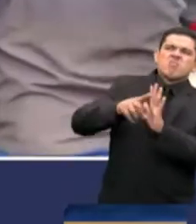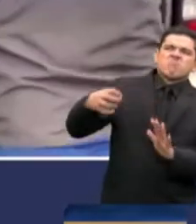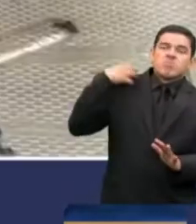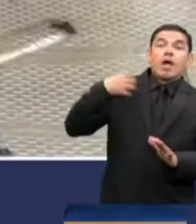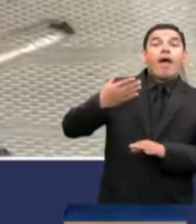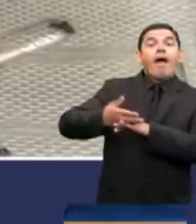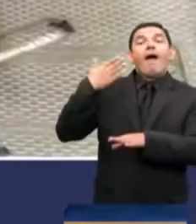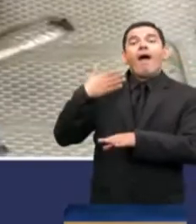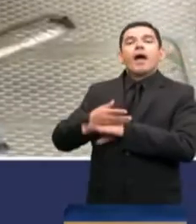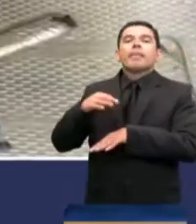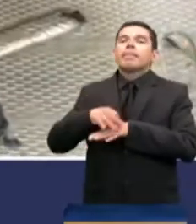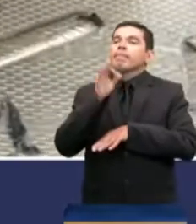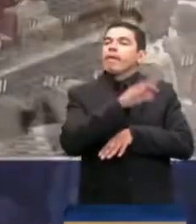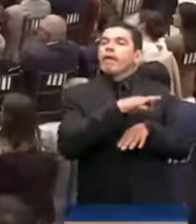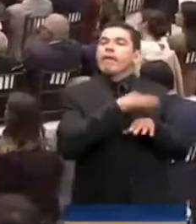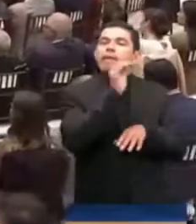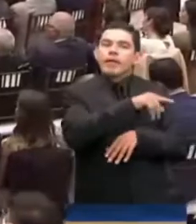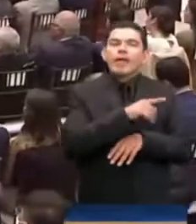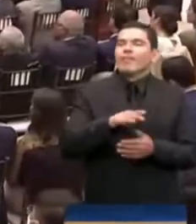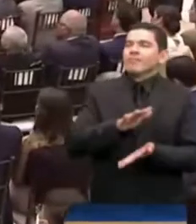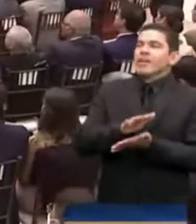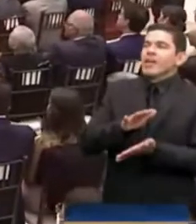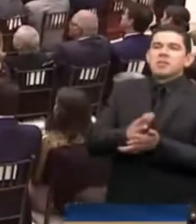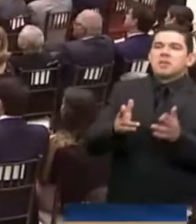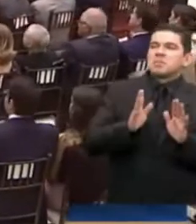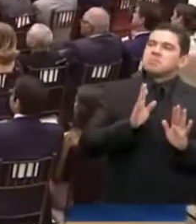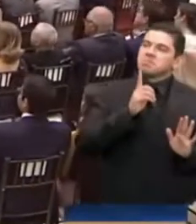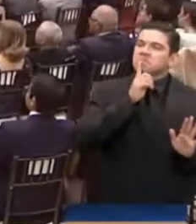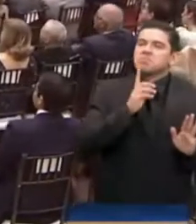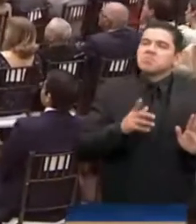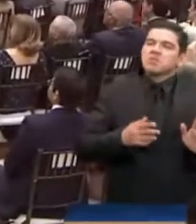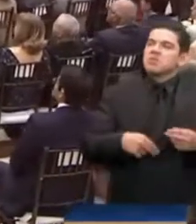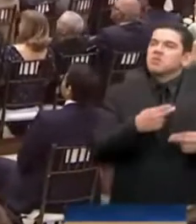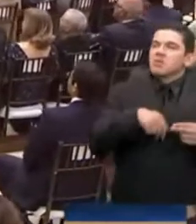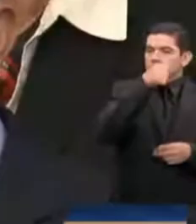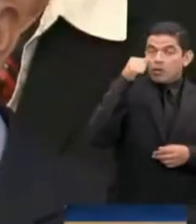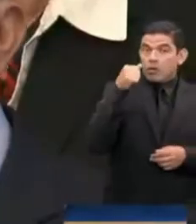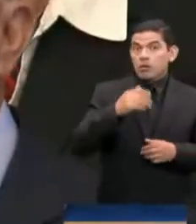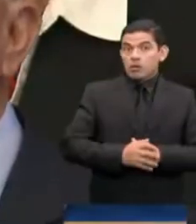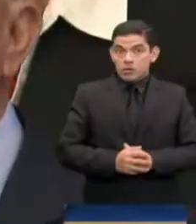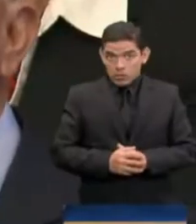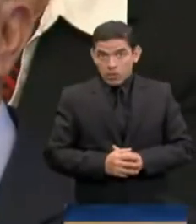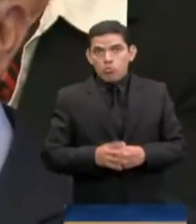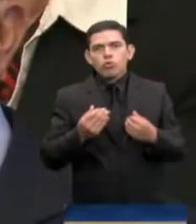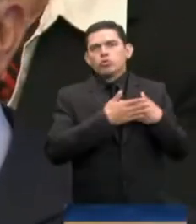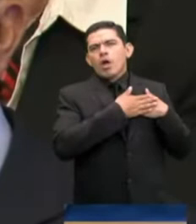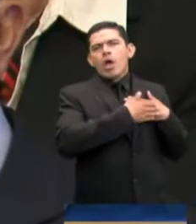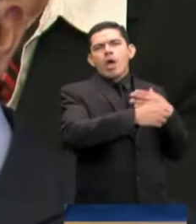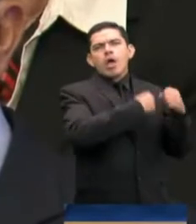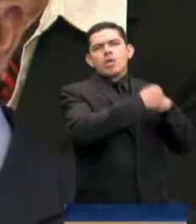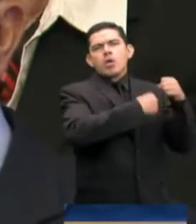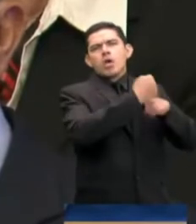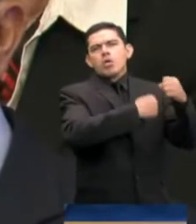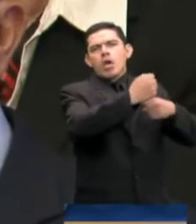pasado le cedieron demasiado territorio al AMPA y además lo hicieron por mucho tiempo.